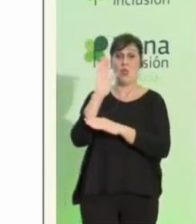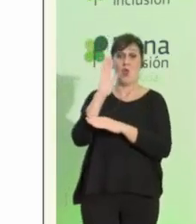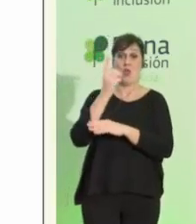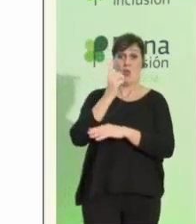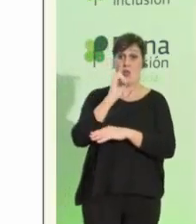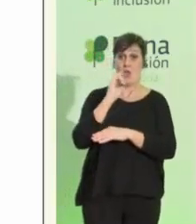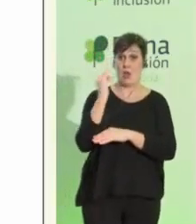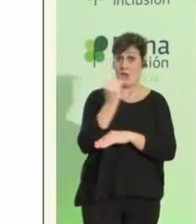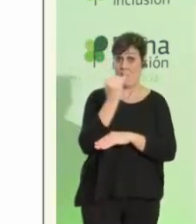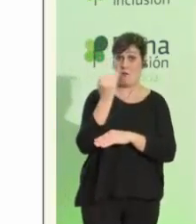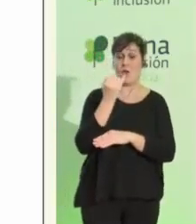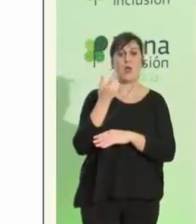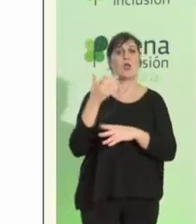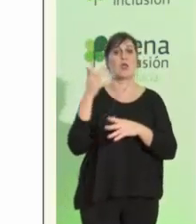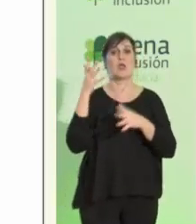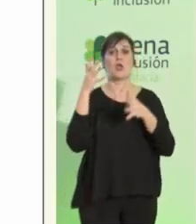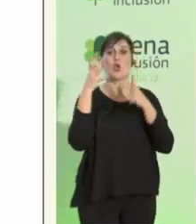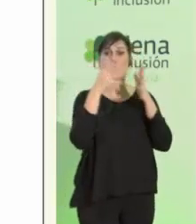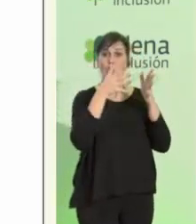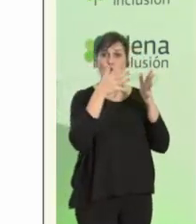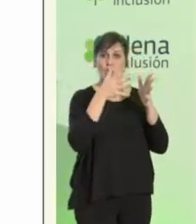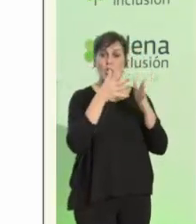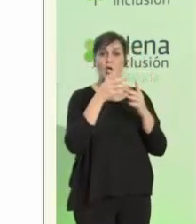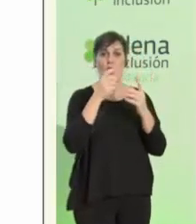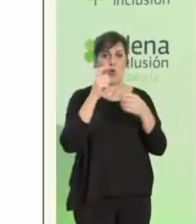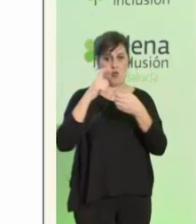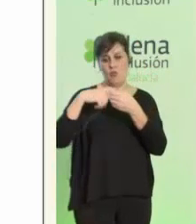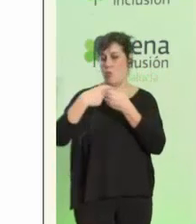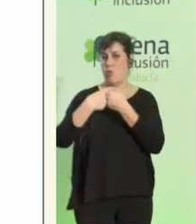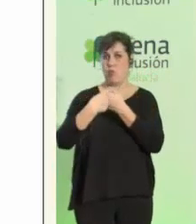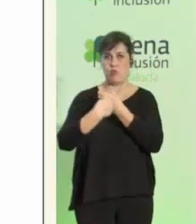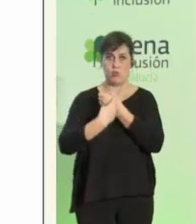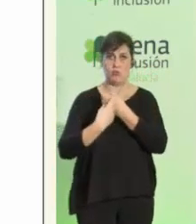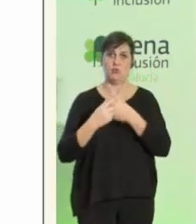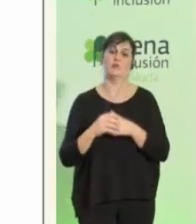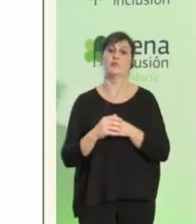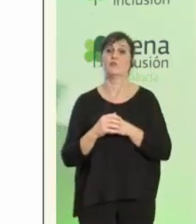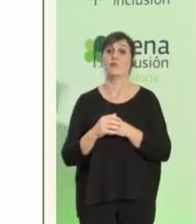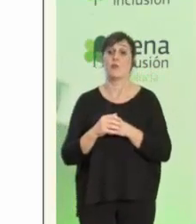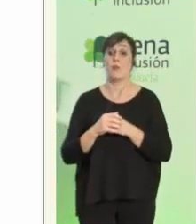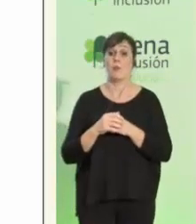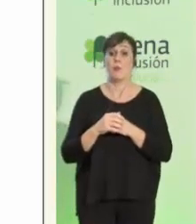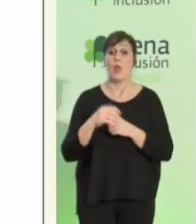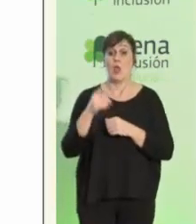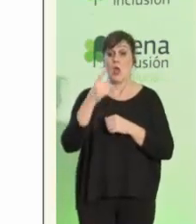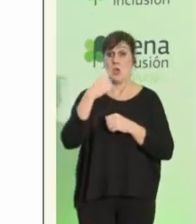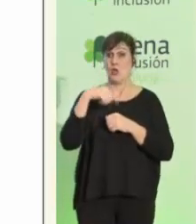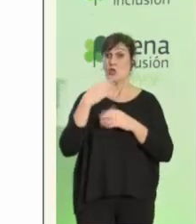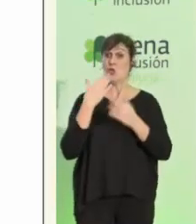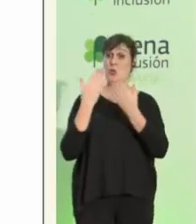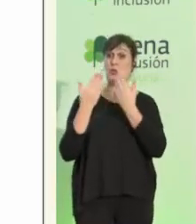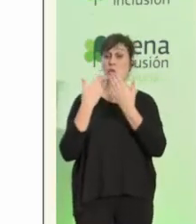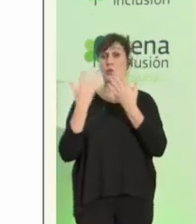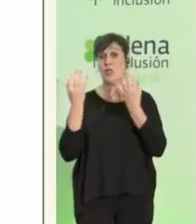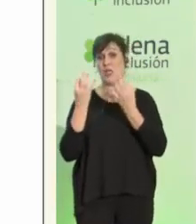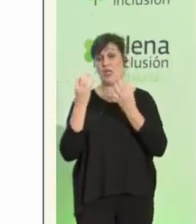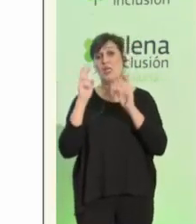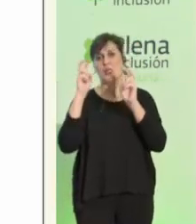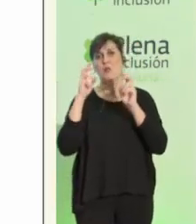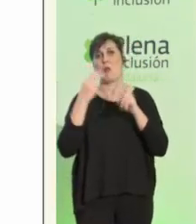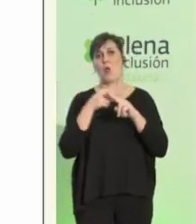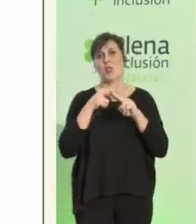presidente del consejo y algunos miembros más del consejo. Y ahí solemos hablar sobre políticas